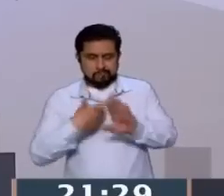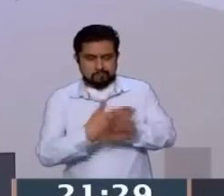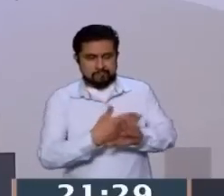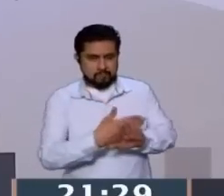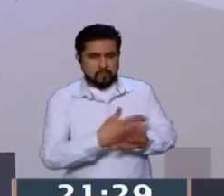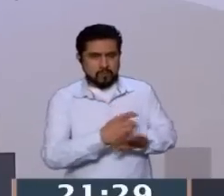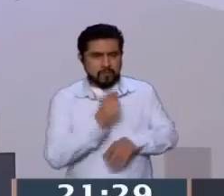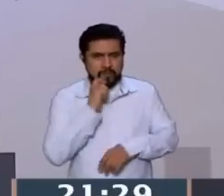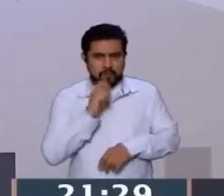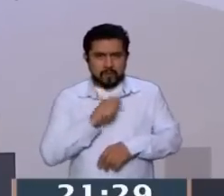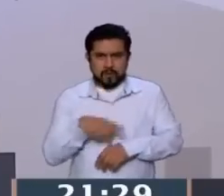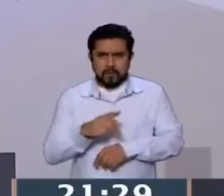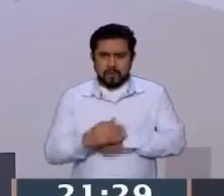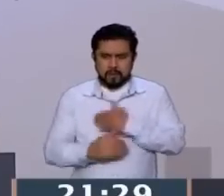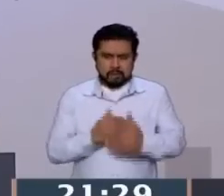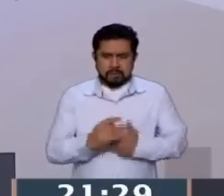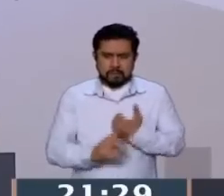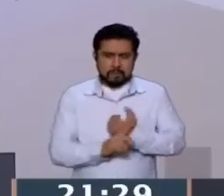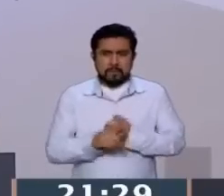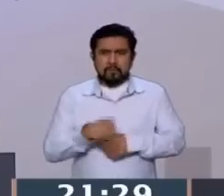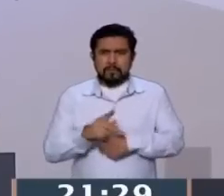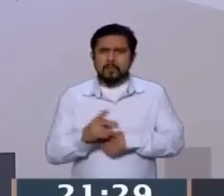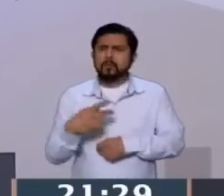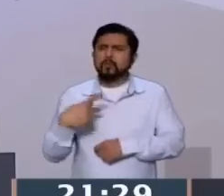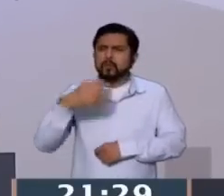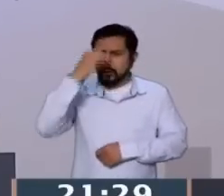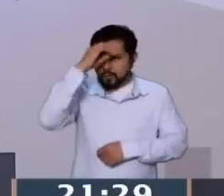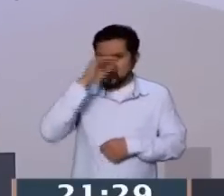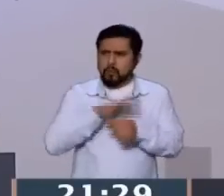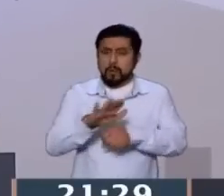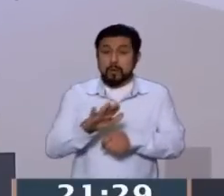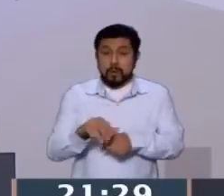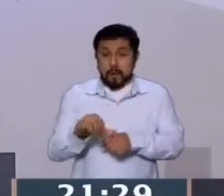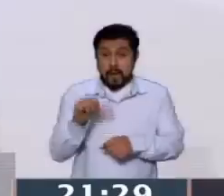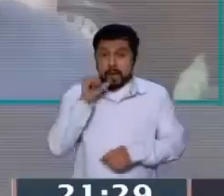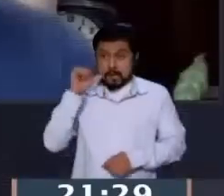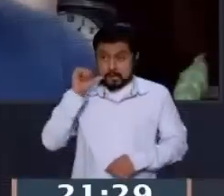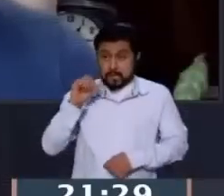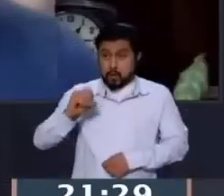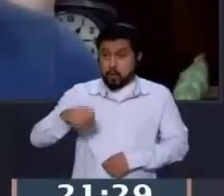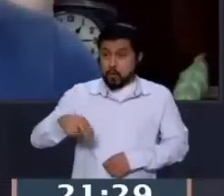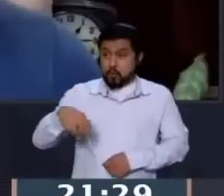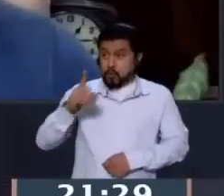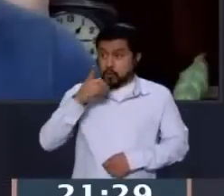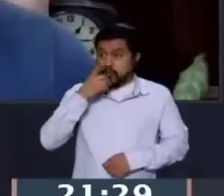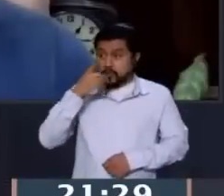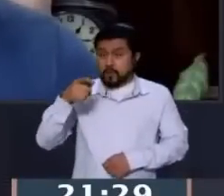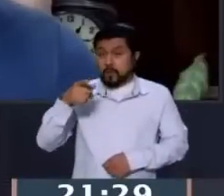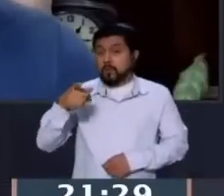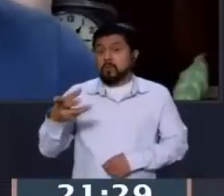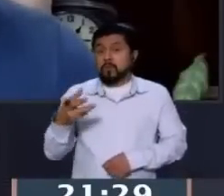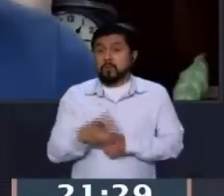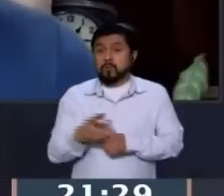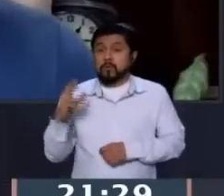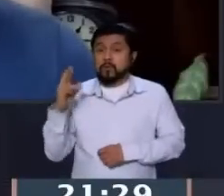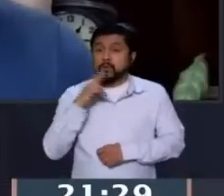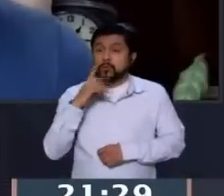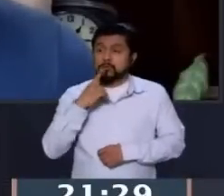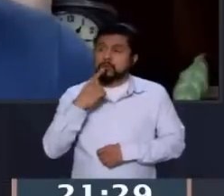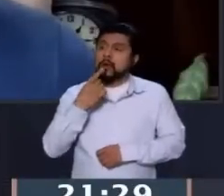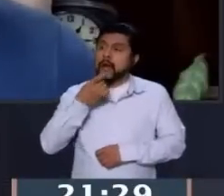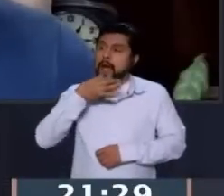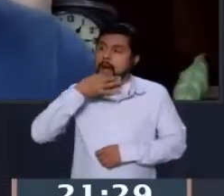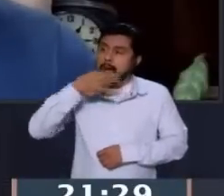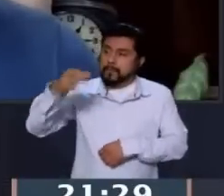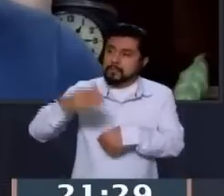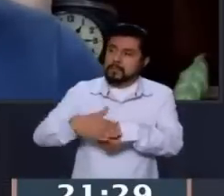Rusia Qué nos puede decir al respecto y sobre todo que ayer la uno por ejemplo yo dio la resolución para exigir el el retiro ruso todo